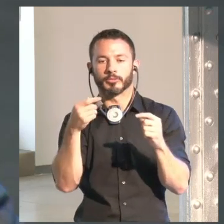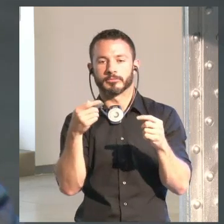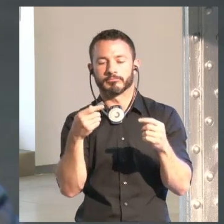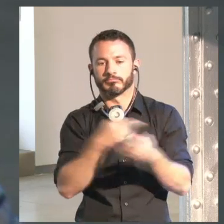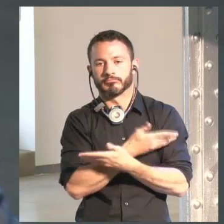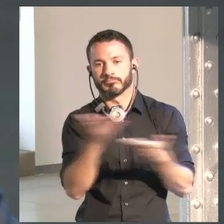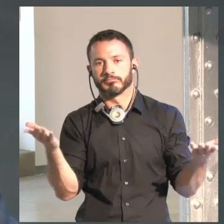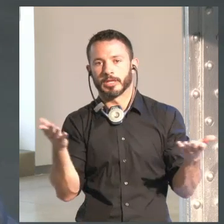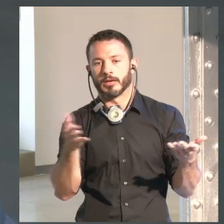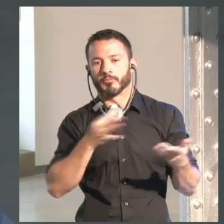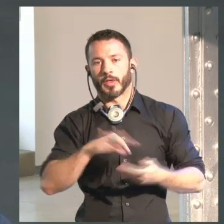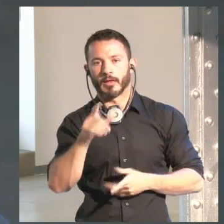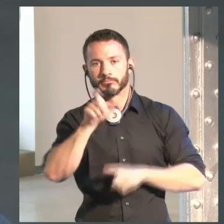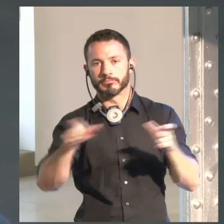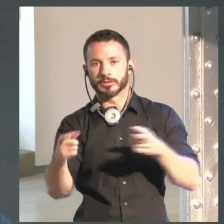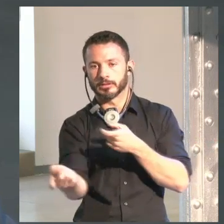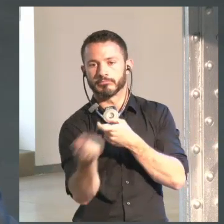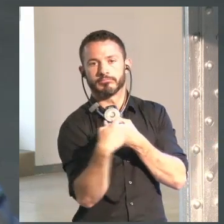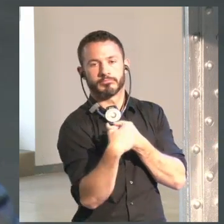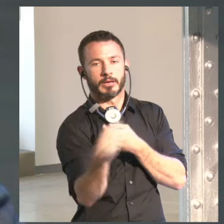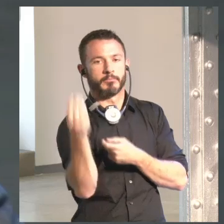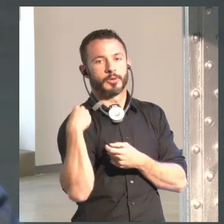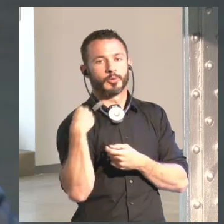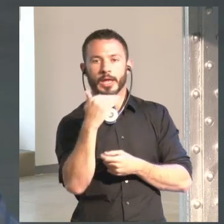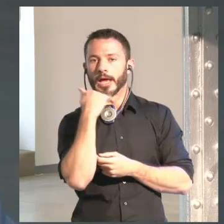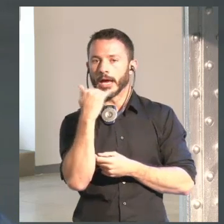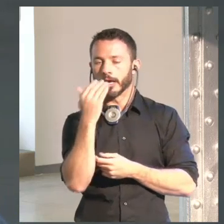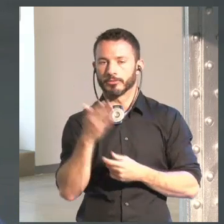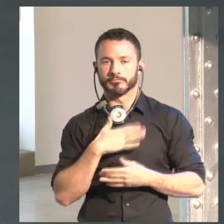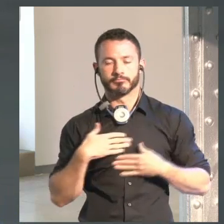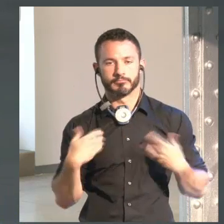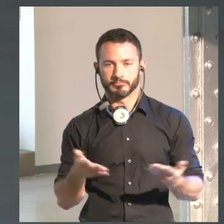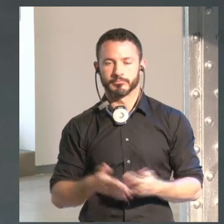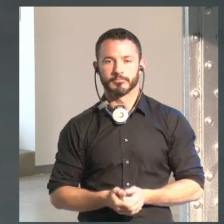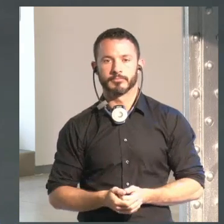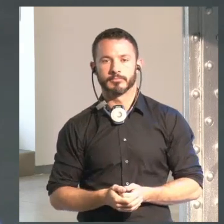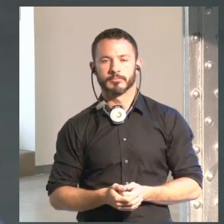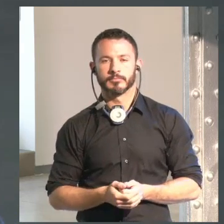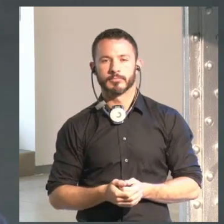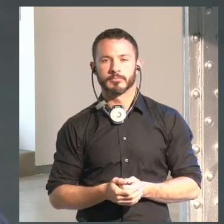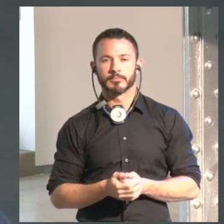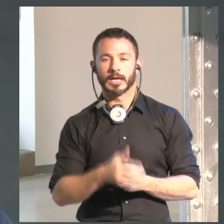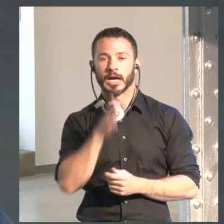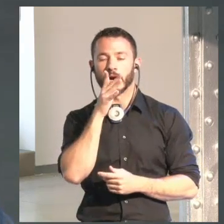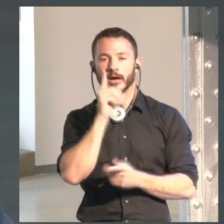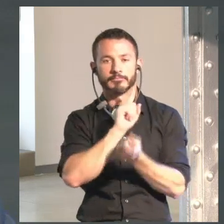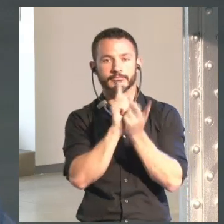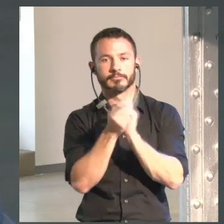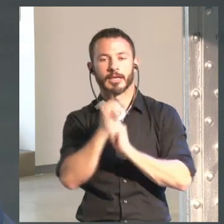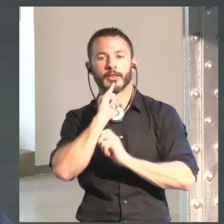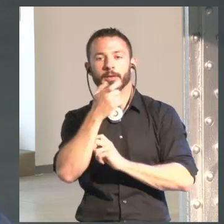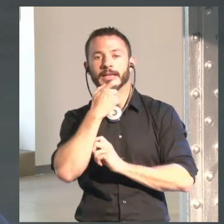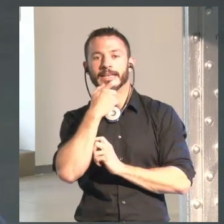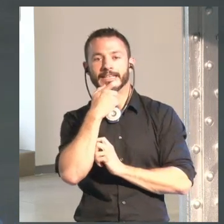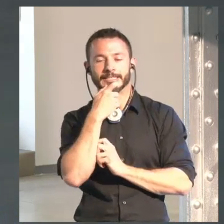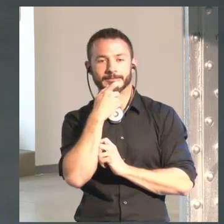para también ver si hay preguntas y qué queréis saber vosotros. Voy a cambiar ahora al inglés, solamente si